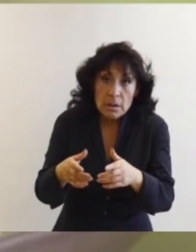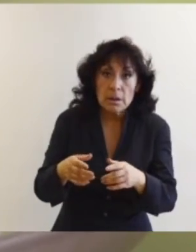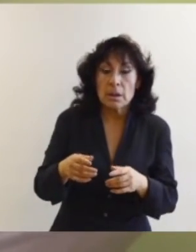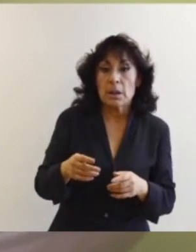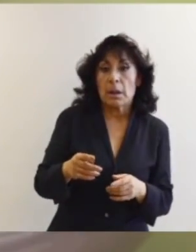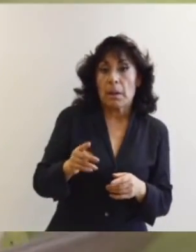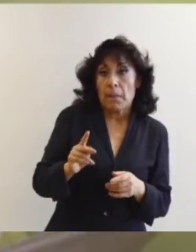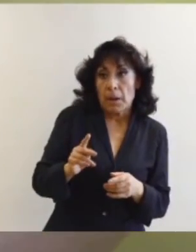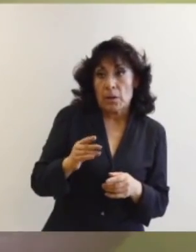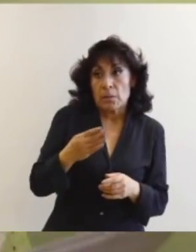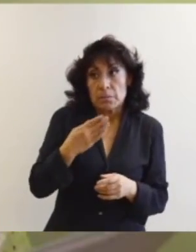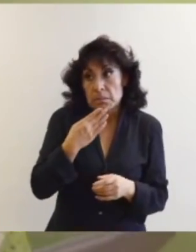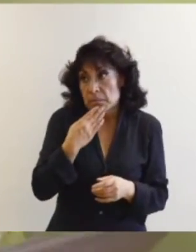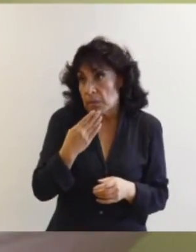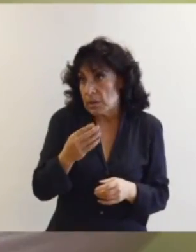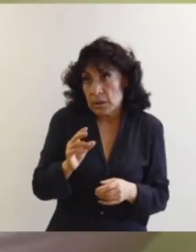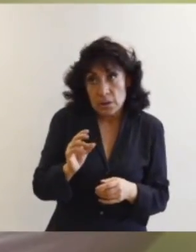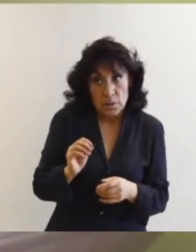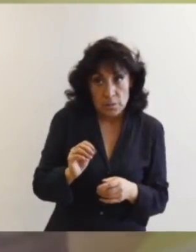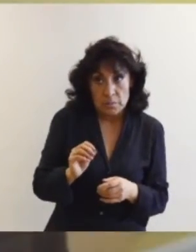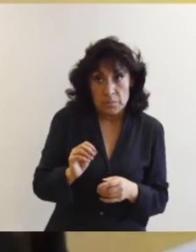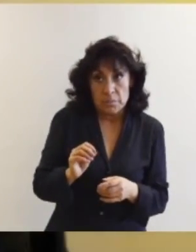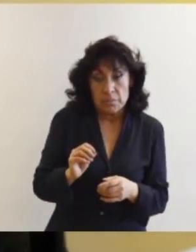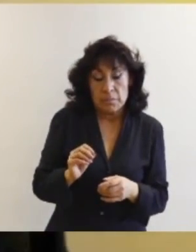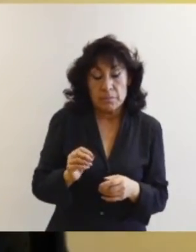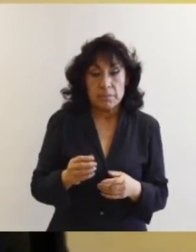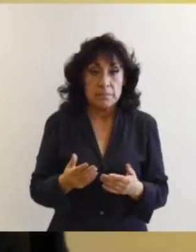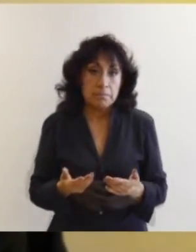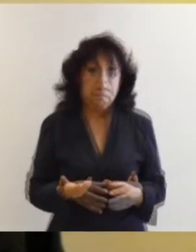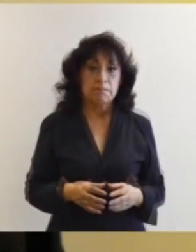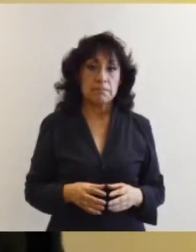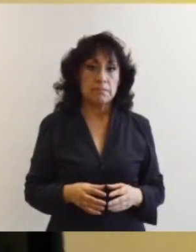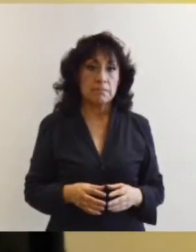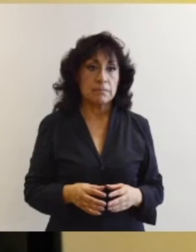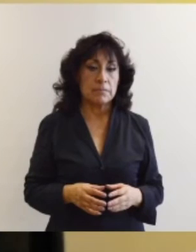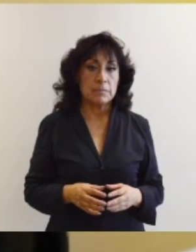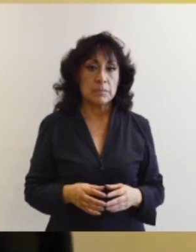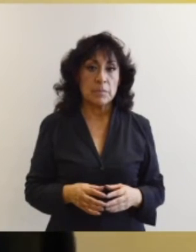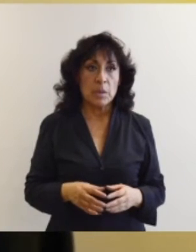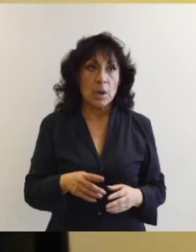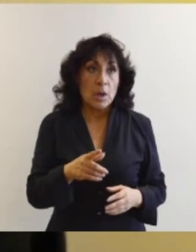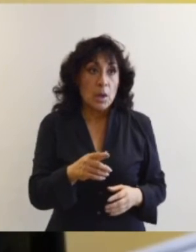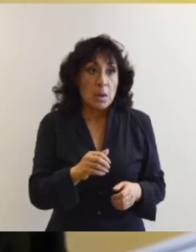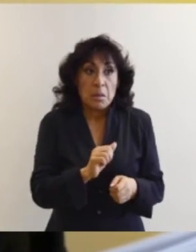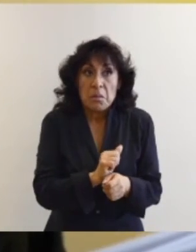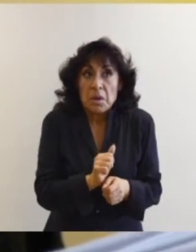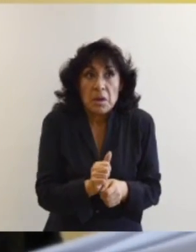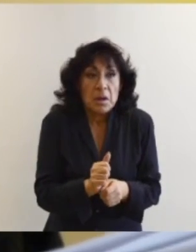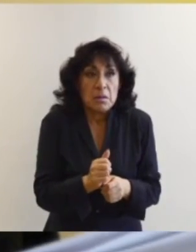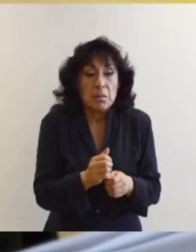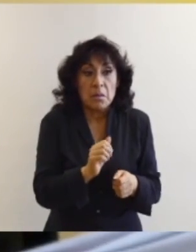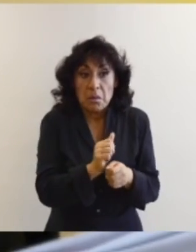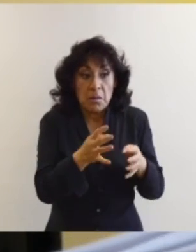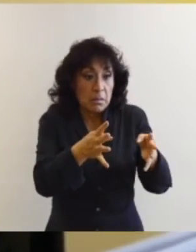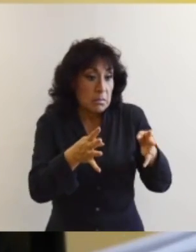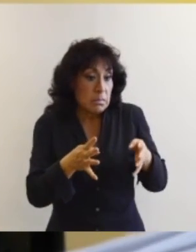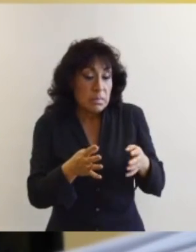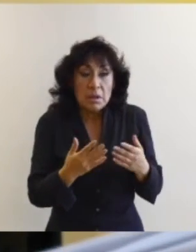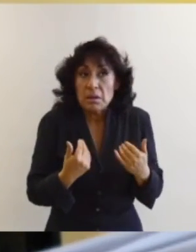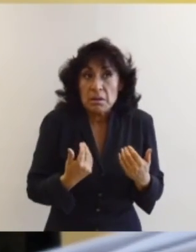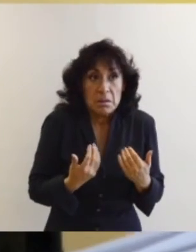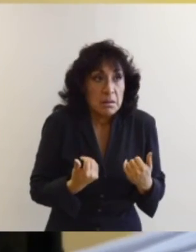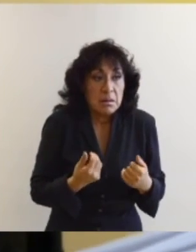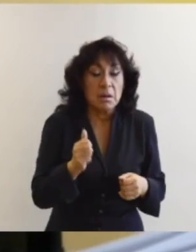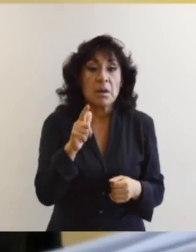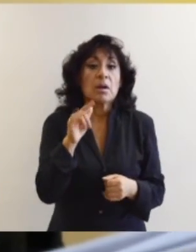muy buena, pero la hay. No es que yo traiga coche ni camioneta. Alfonso Caso no quiso prestarme